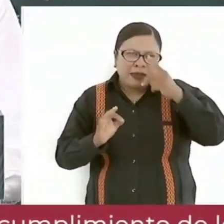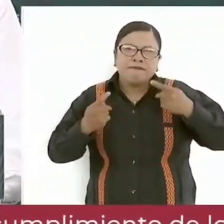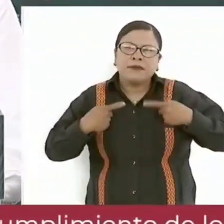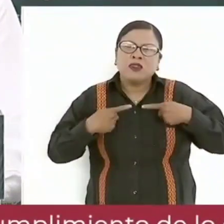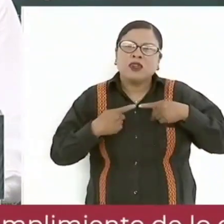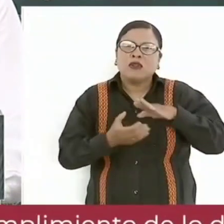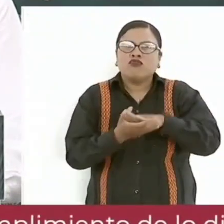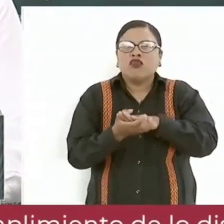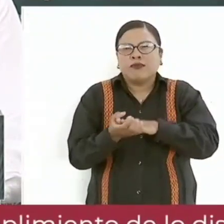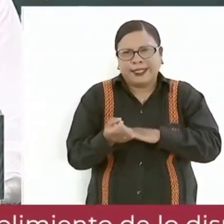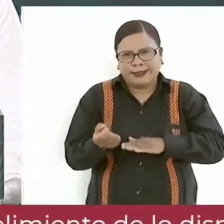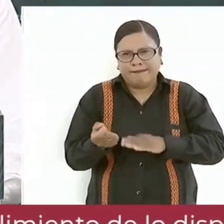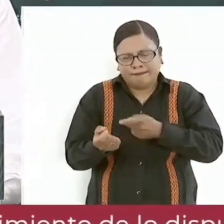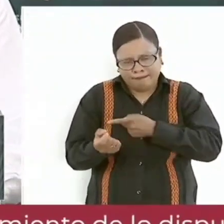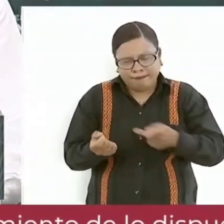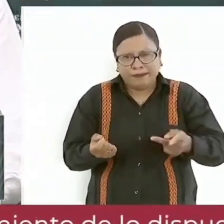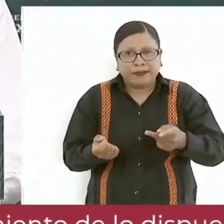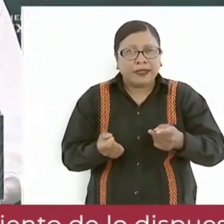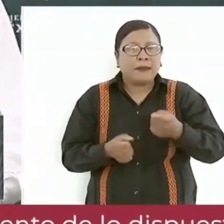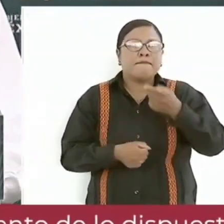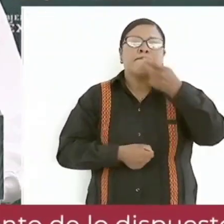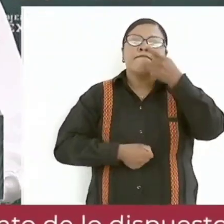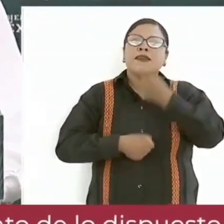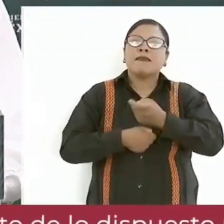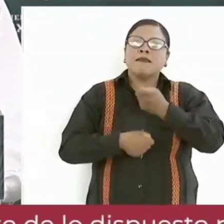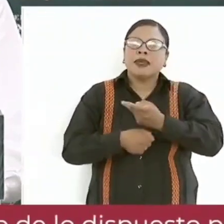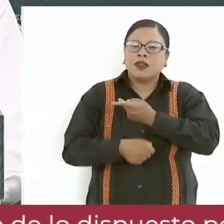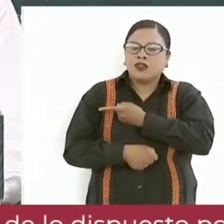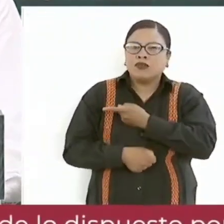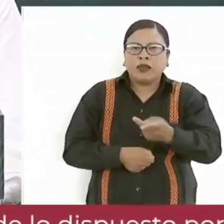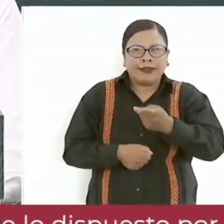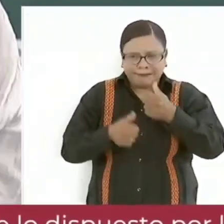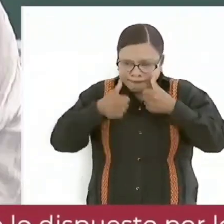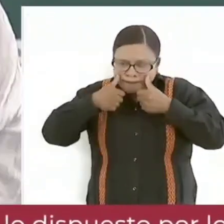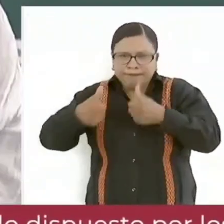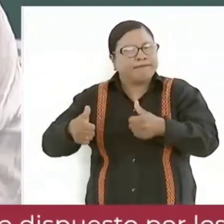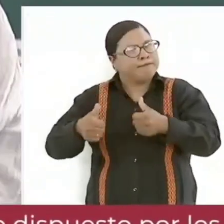humilde, por el bien de todos, primero los pobres.